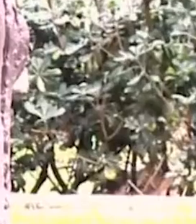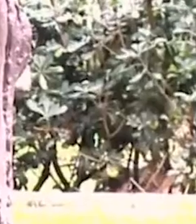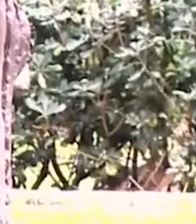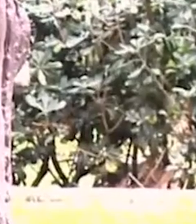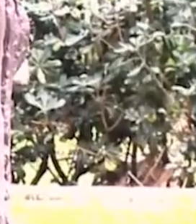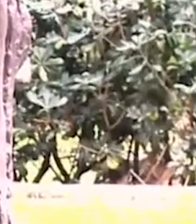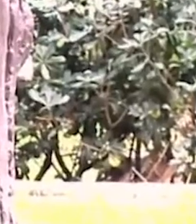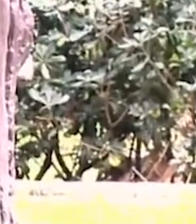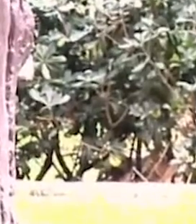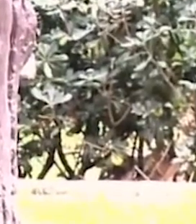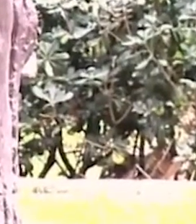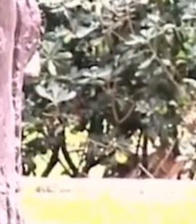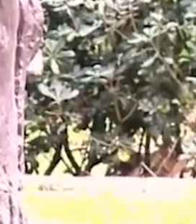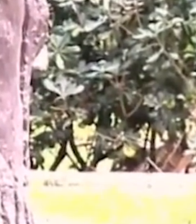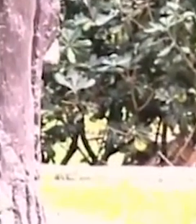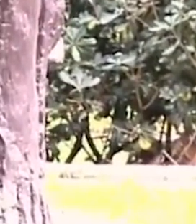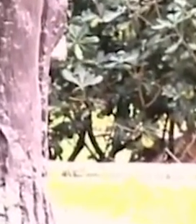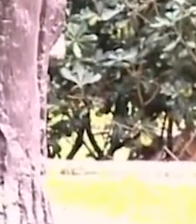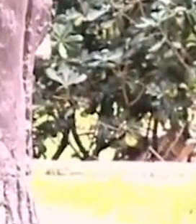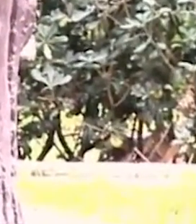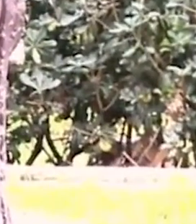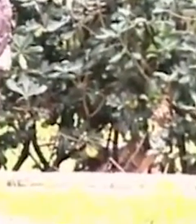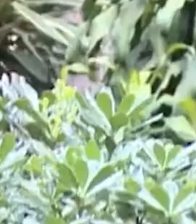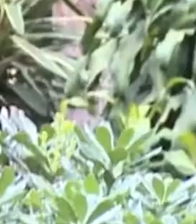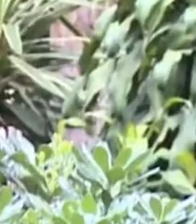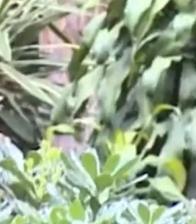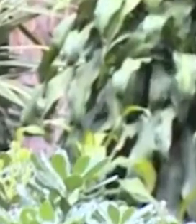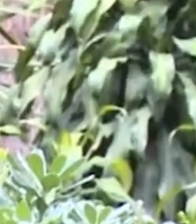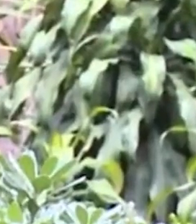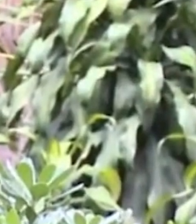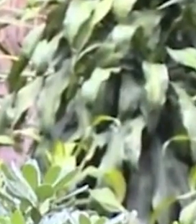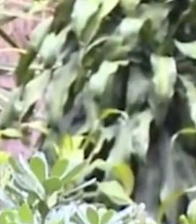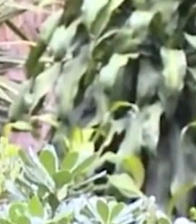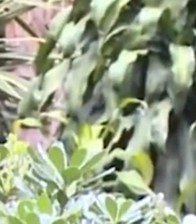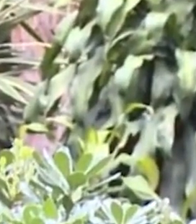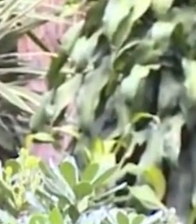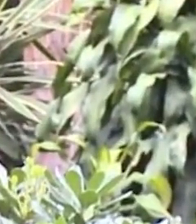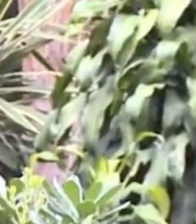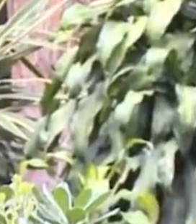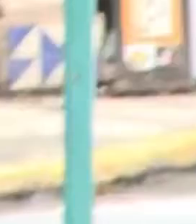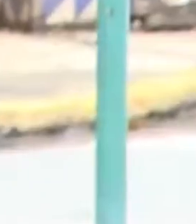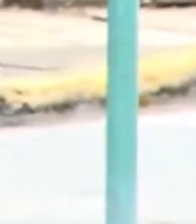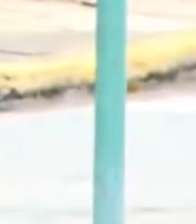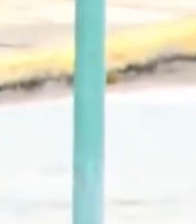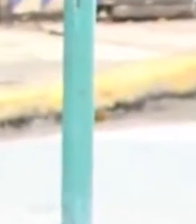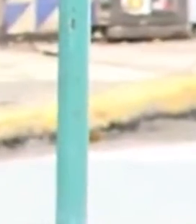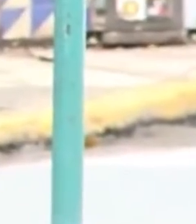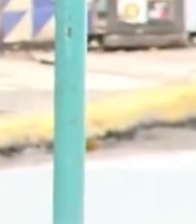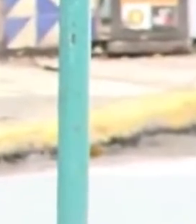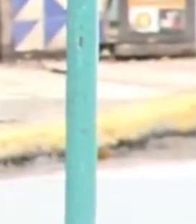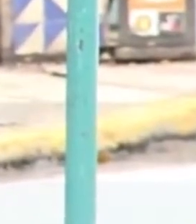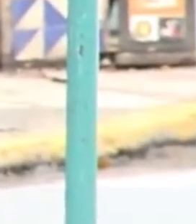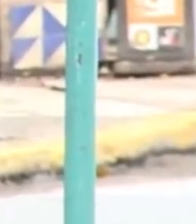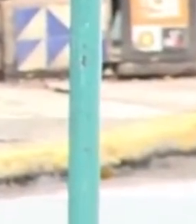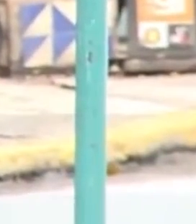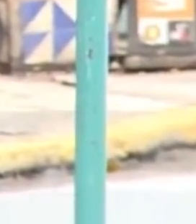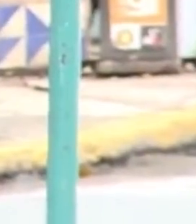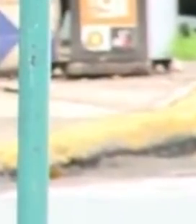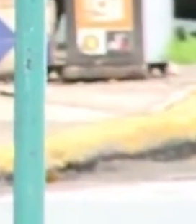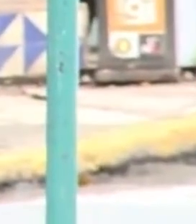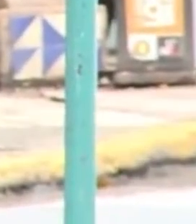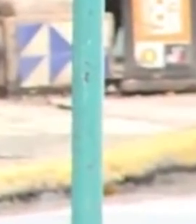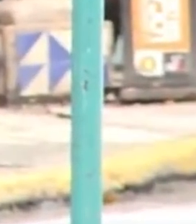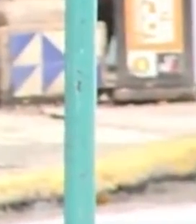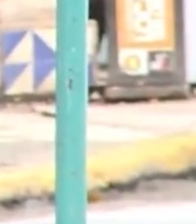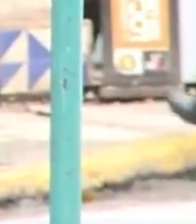a gente de la tercera edad por parte de supuestos servidores de la nación el presidente recordó a los beneficiarios que la entrega del apoyo económico es directa y